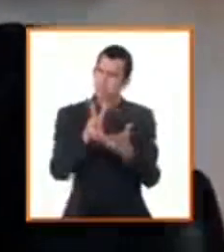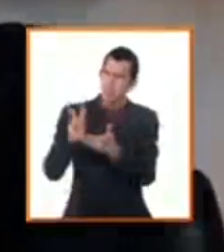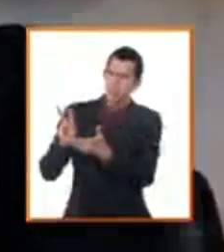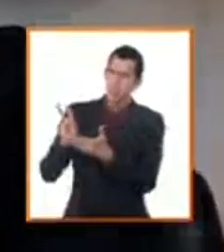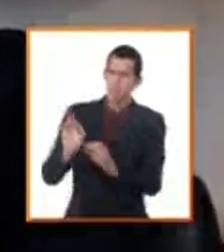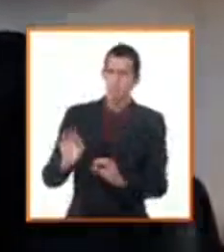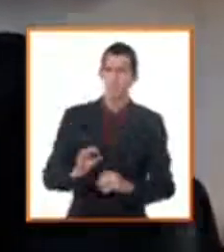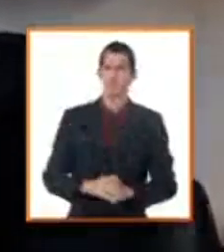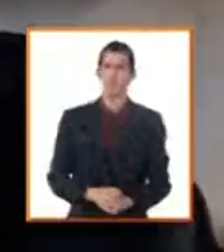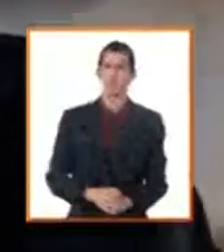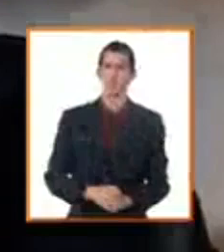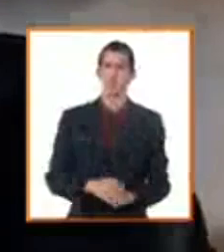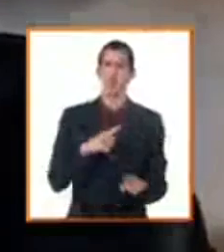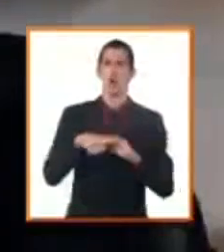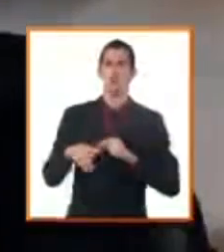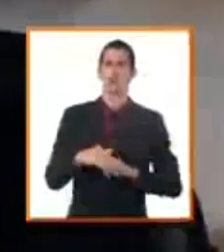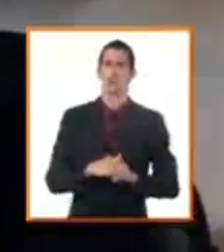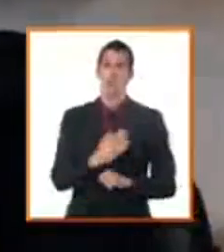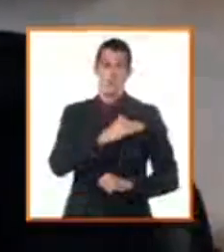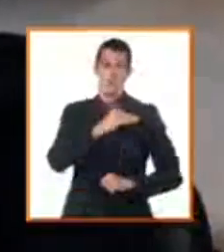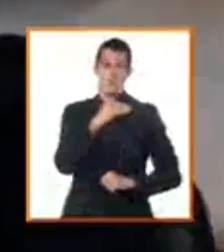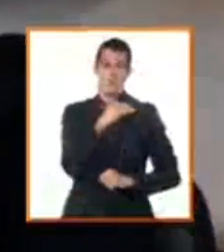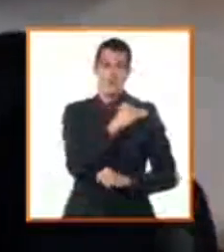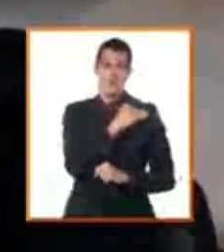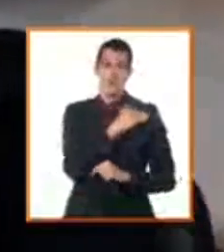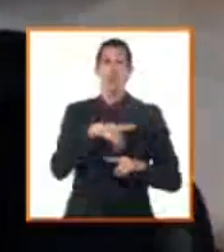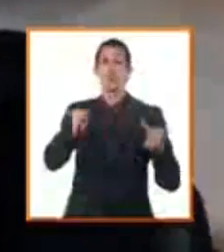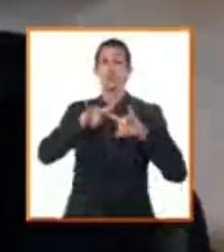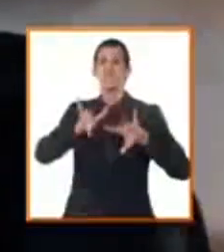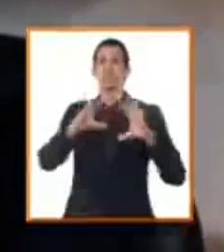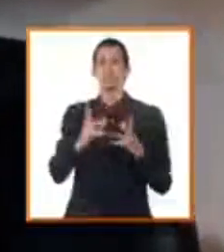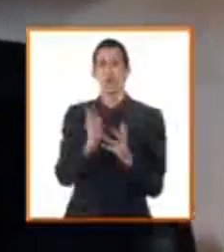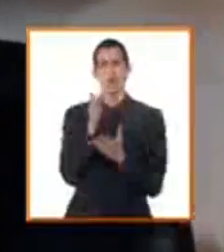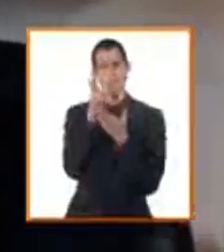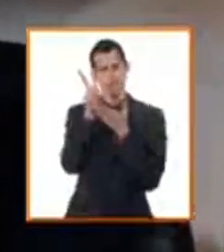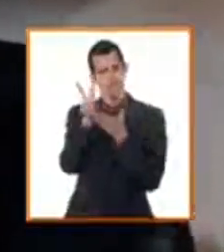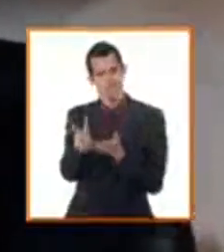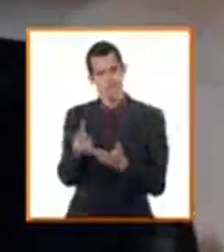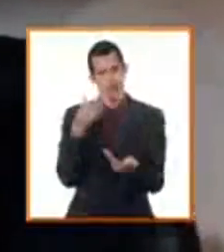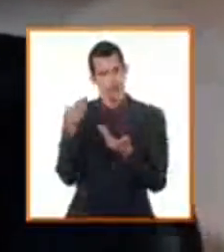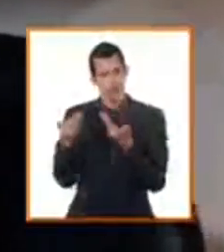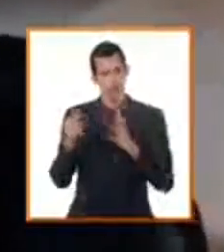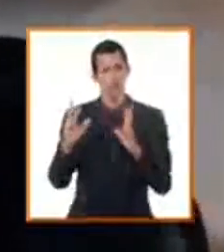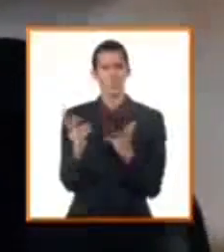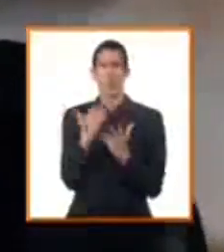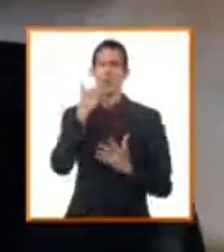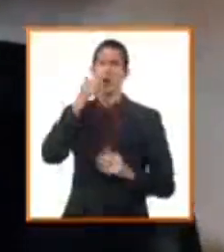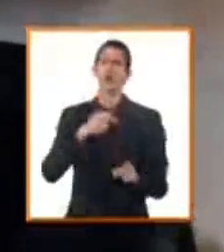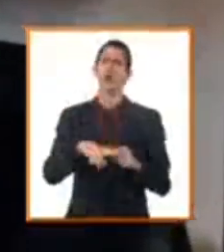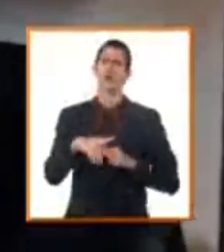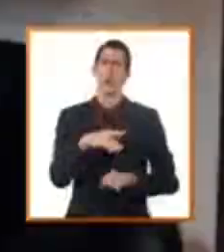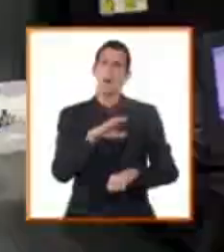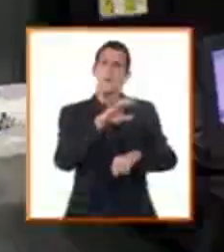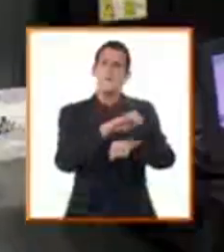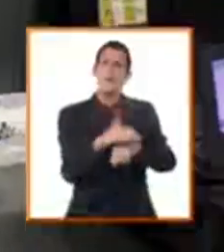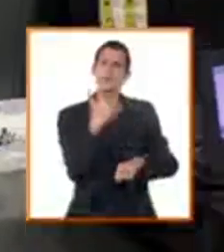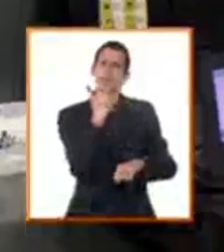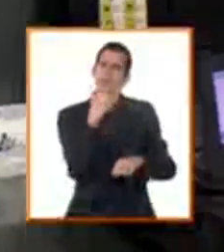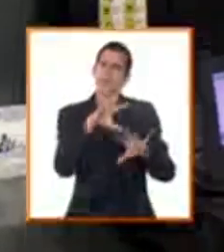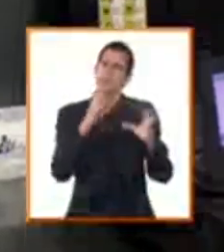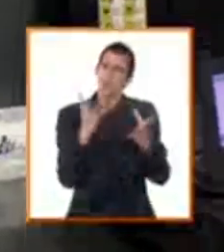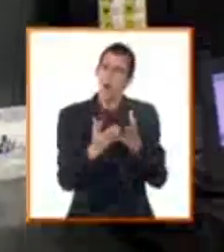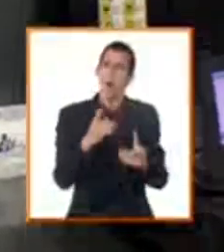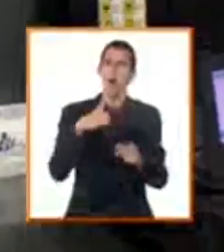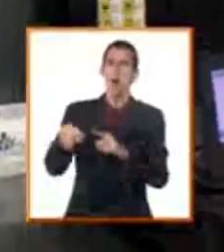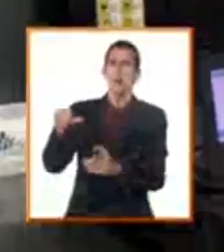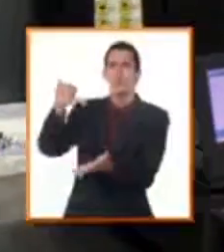Instituto Superior del MININ y otras direcciones como la de Establecimientos Penitenciarios, el Laboratorio Central de Criminalística.